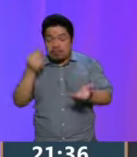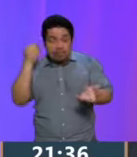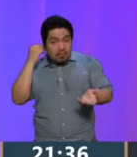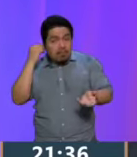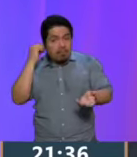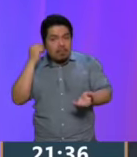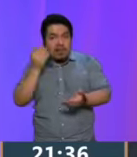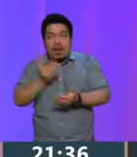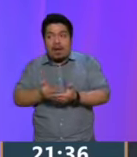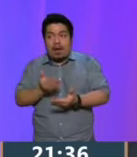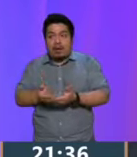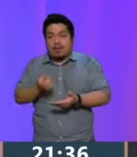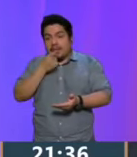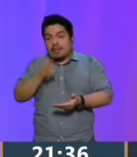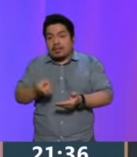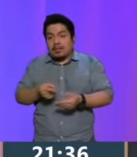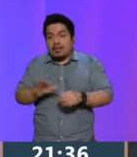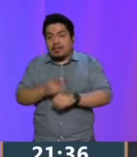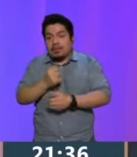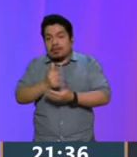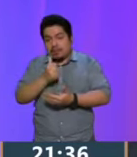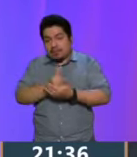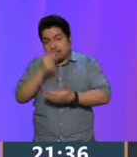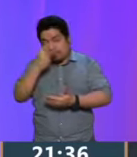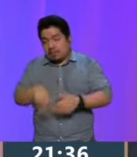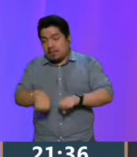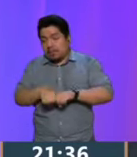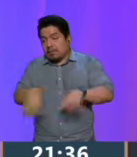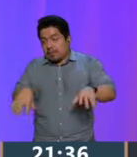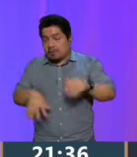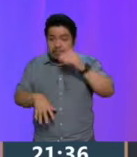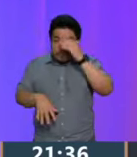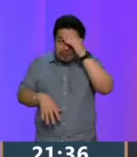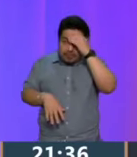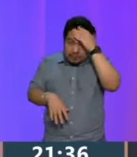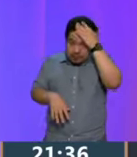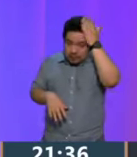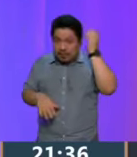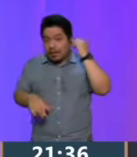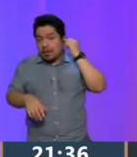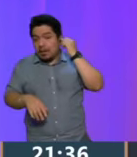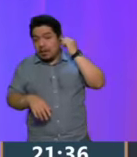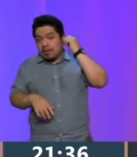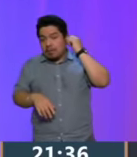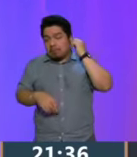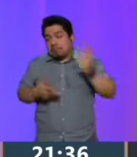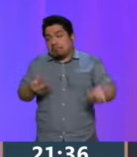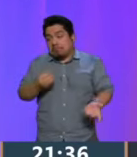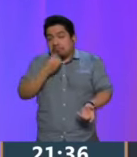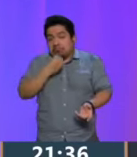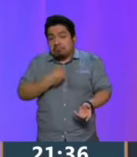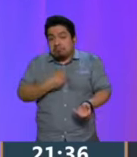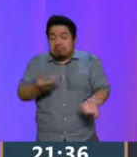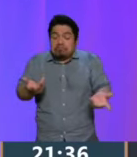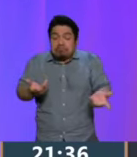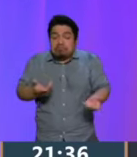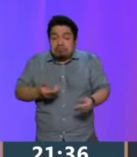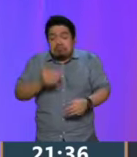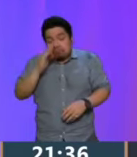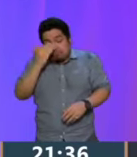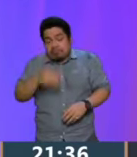están desesperados porque saben que van a perder la capital en donde vio el obradorismo crecer, pero pues no los culpo. O sea, al final del